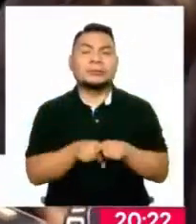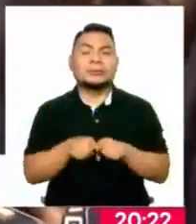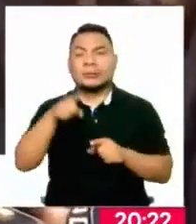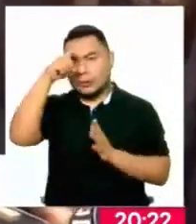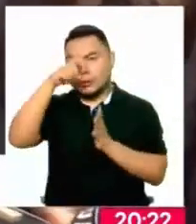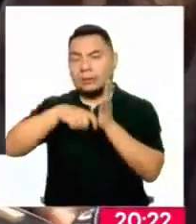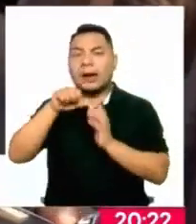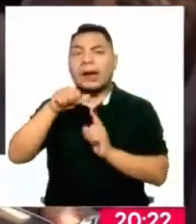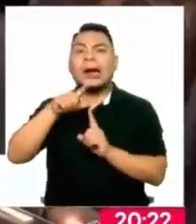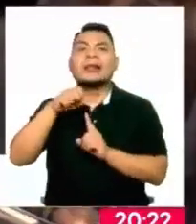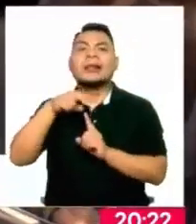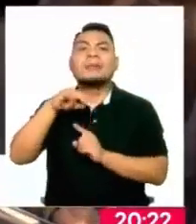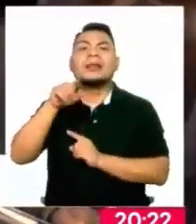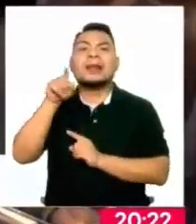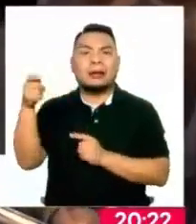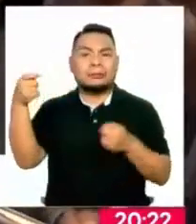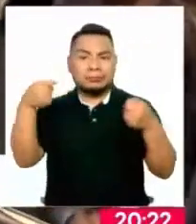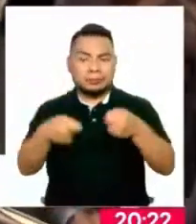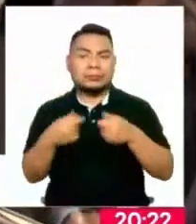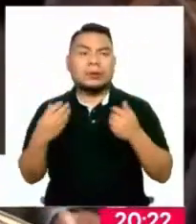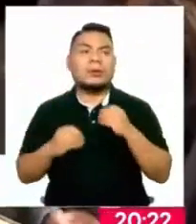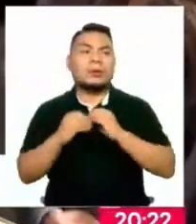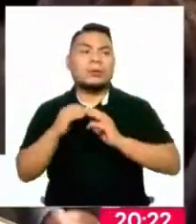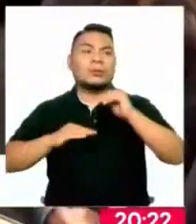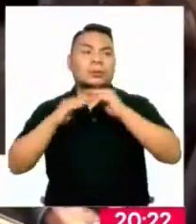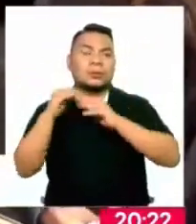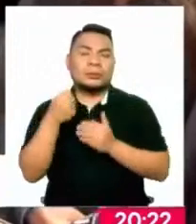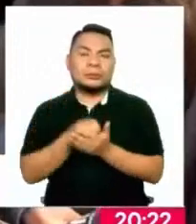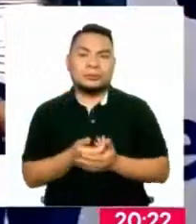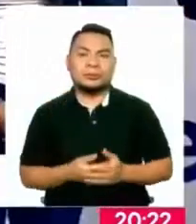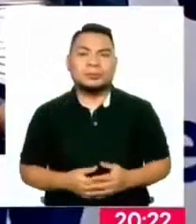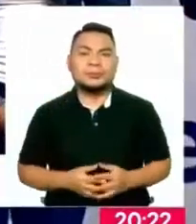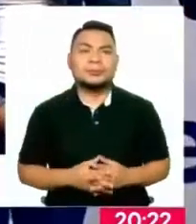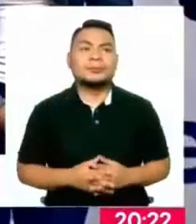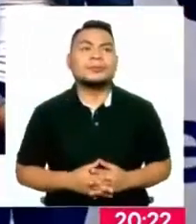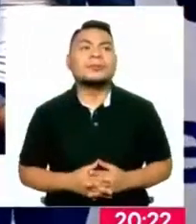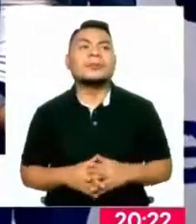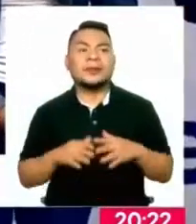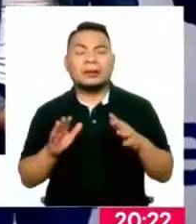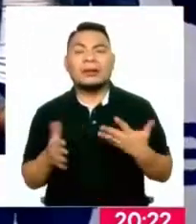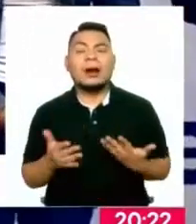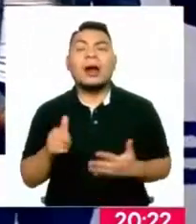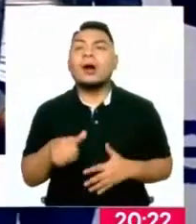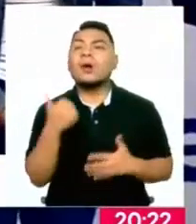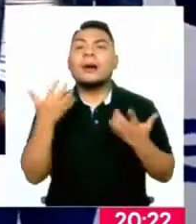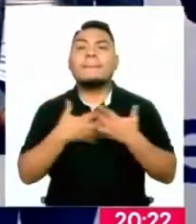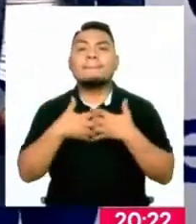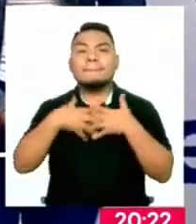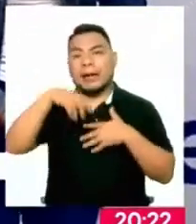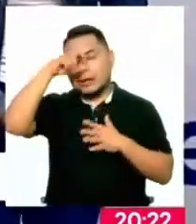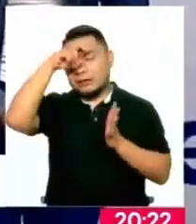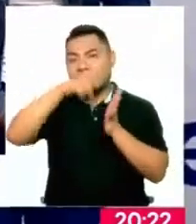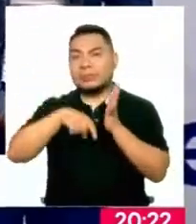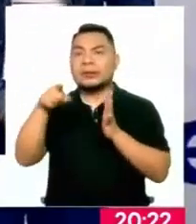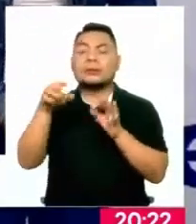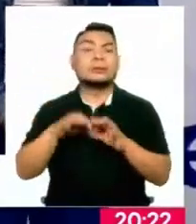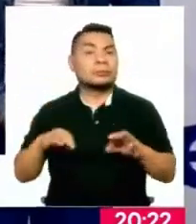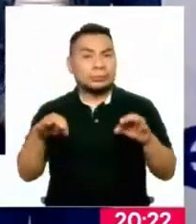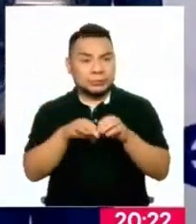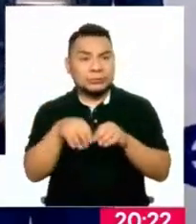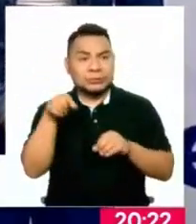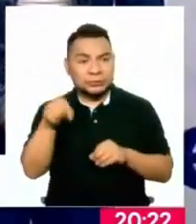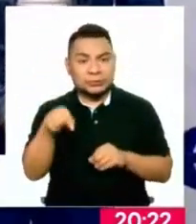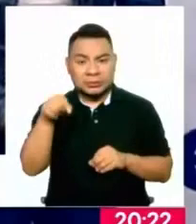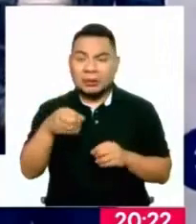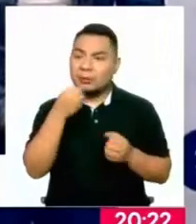mina Antamina, bajo la modalidad de obras por impuestos. A esta empresa minera tan importante, esta